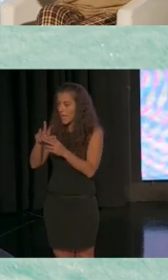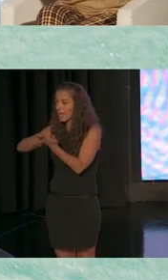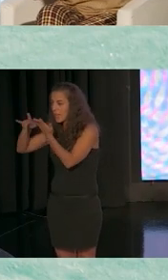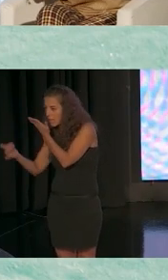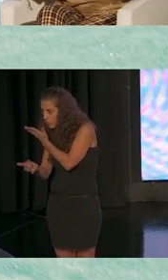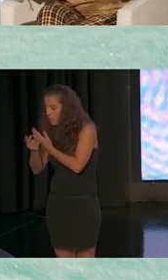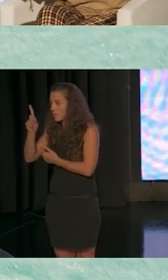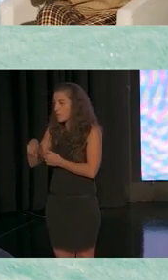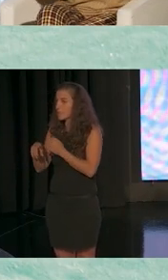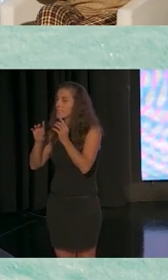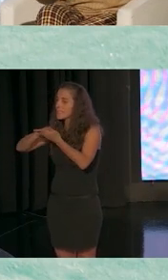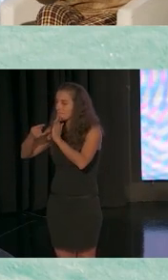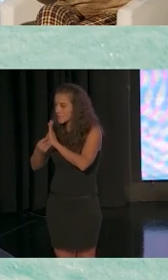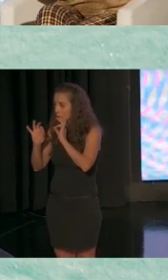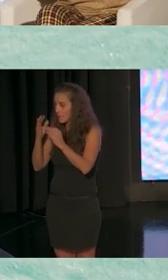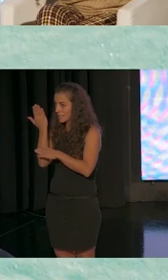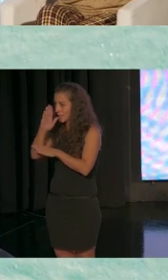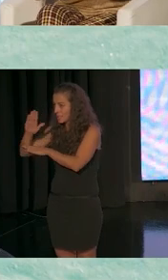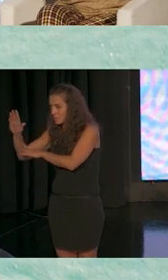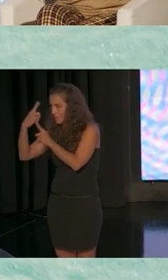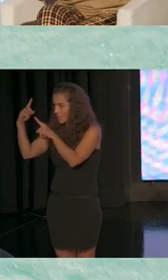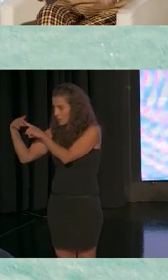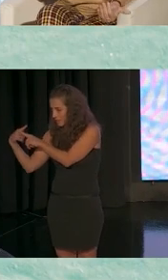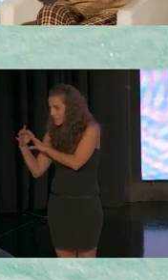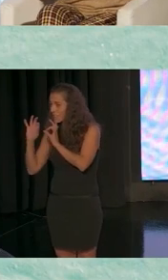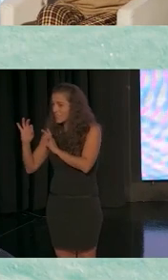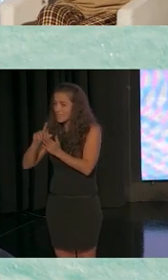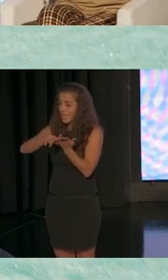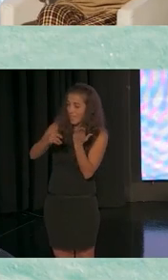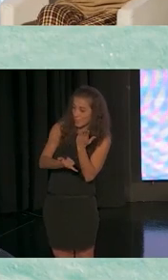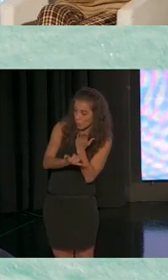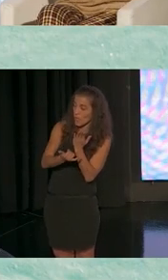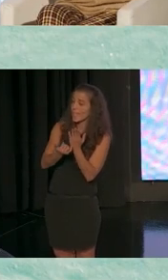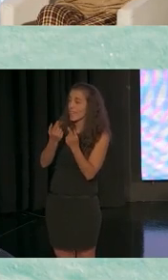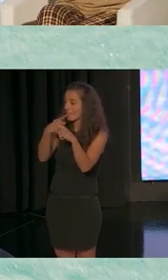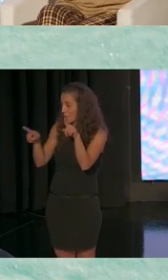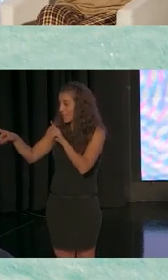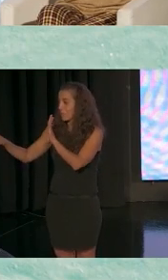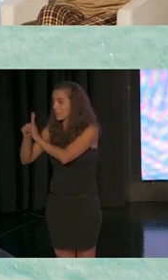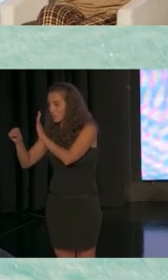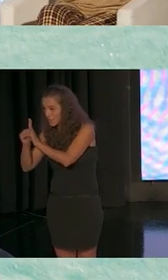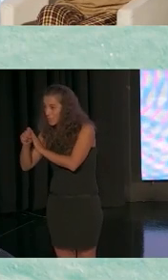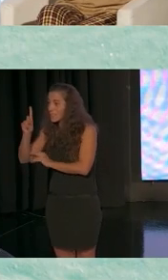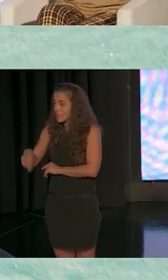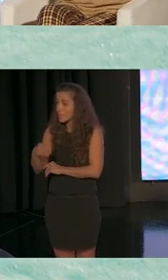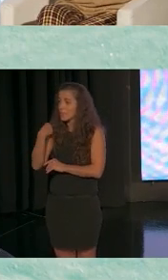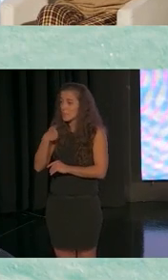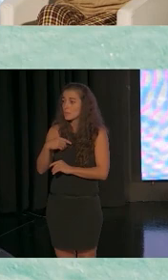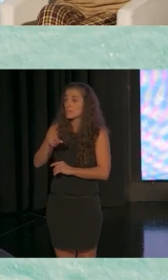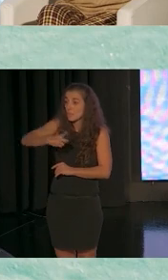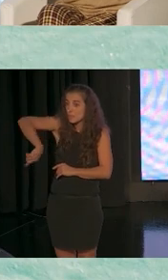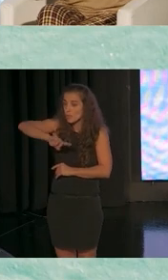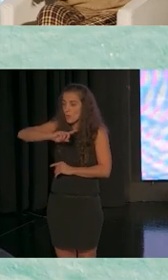distintos sistemas de representación que son distintos al lenguaje pero son también simbólicos Cómo van Aprendiendo a conocerse ellos